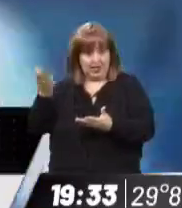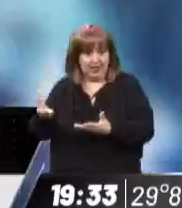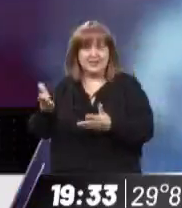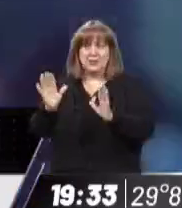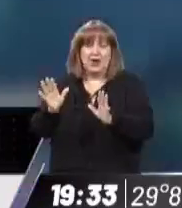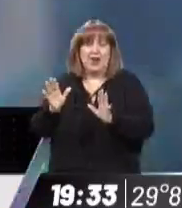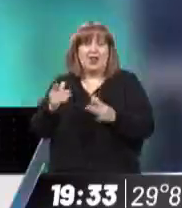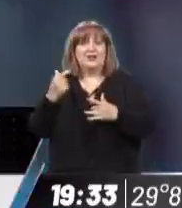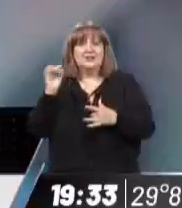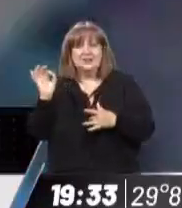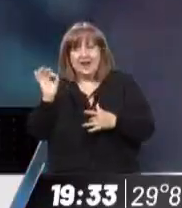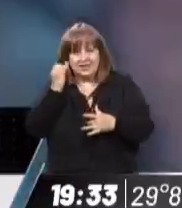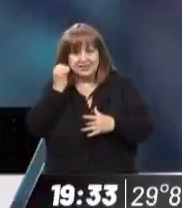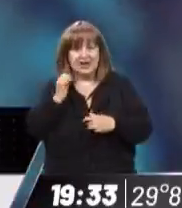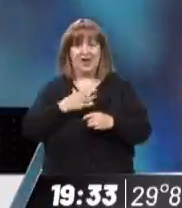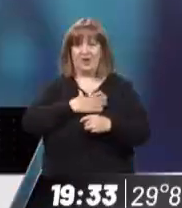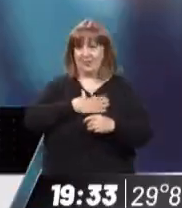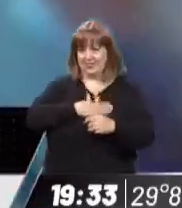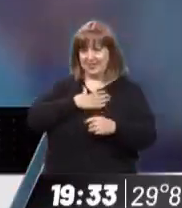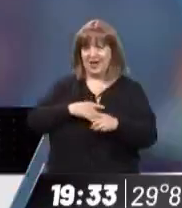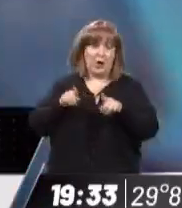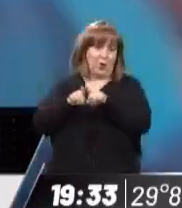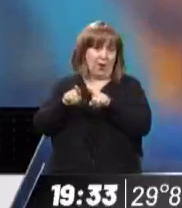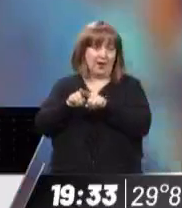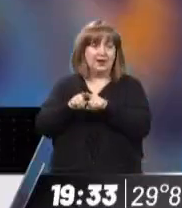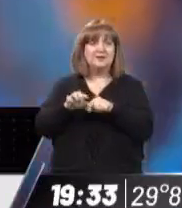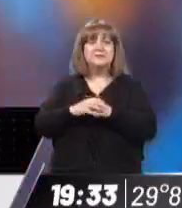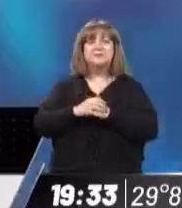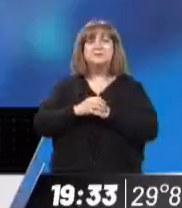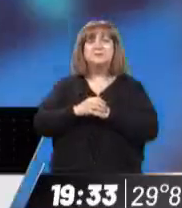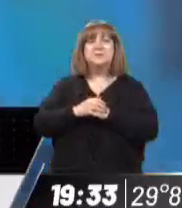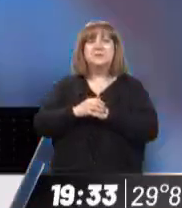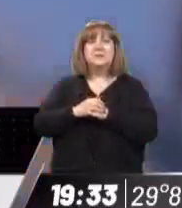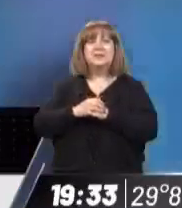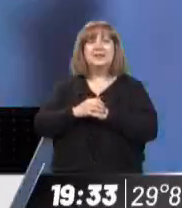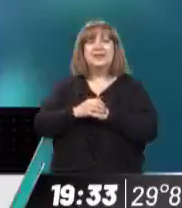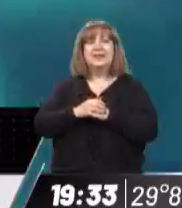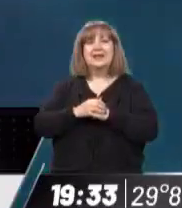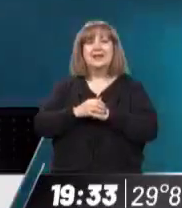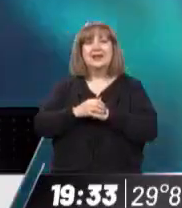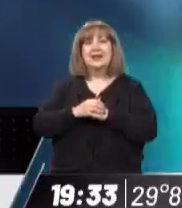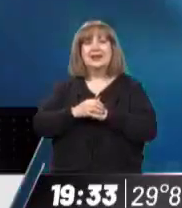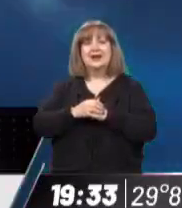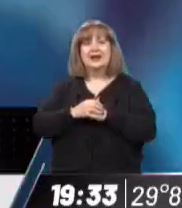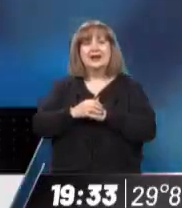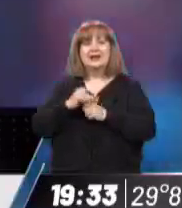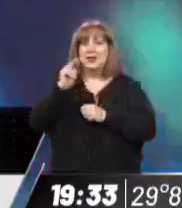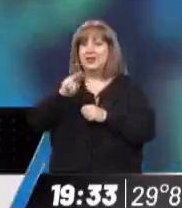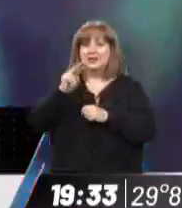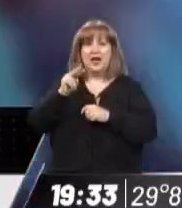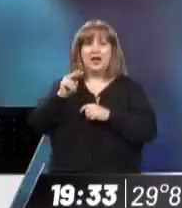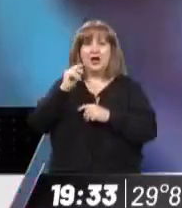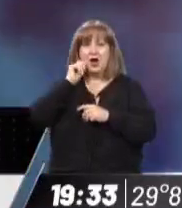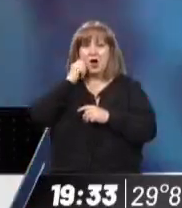a Messi ya en el cumpleaños fue un plus. La verdad es que en los palmeras. Te pido se le pusieron que me mires sí. Los fashion. Del